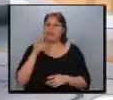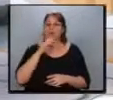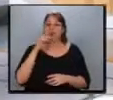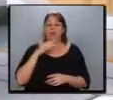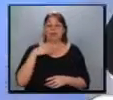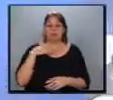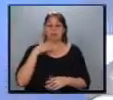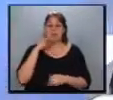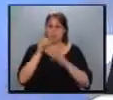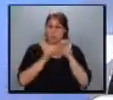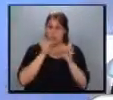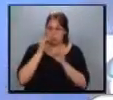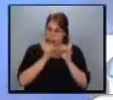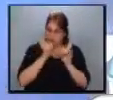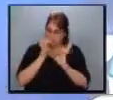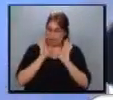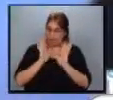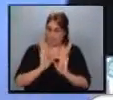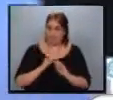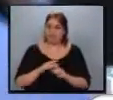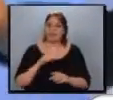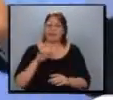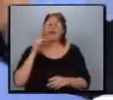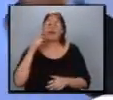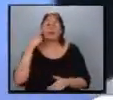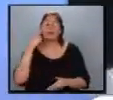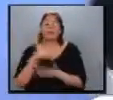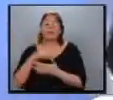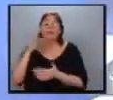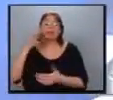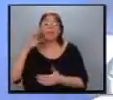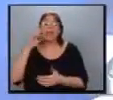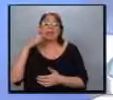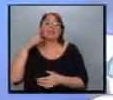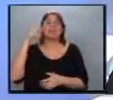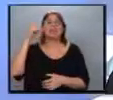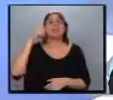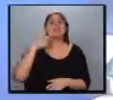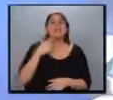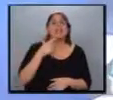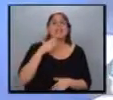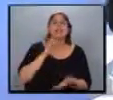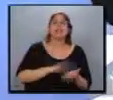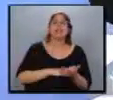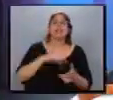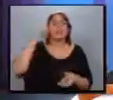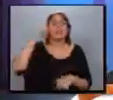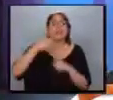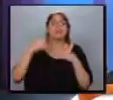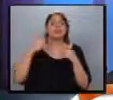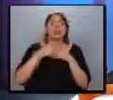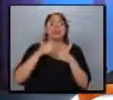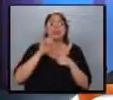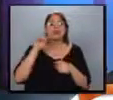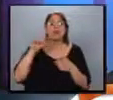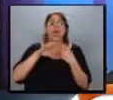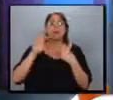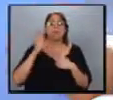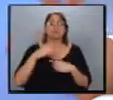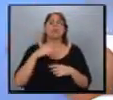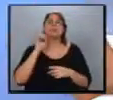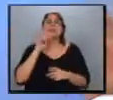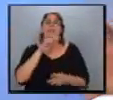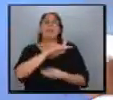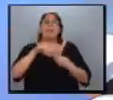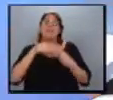Vannucci, sigue atacando desde Miami a los ex socios de su marido, autocrítica con las fotos, reventó a su